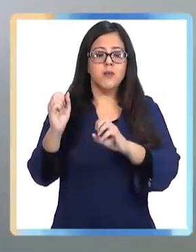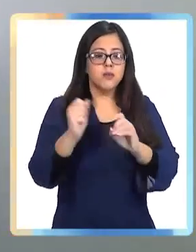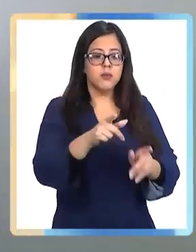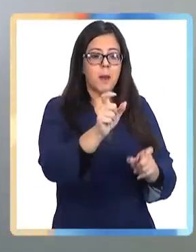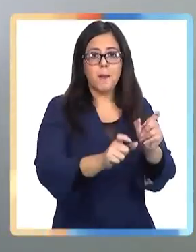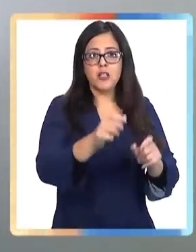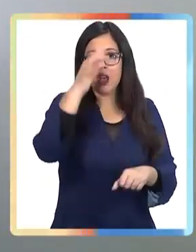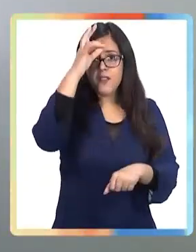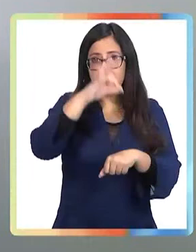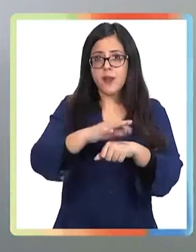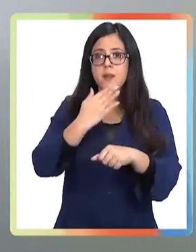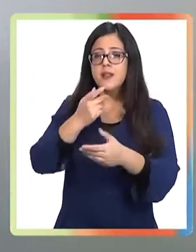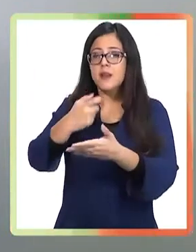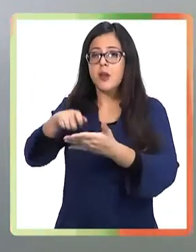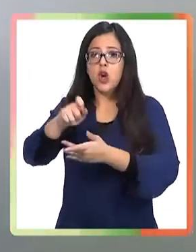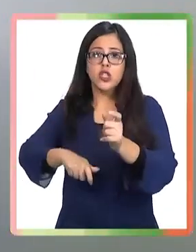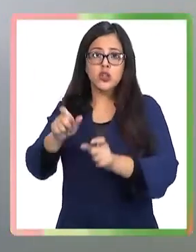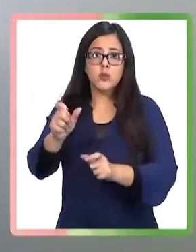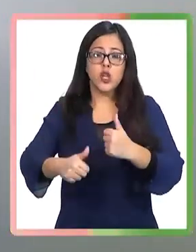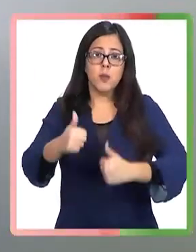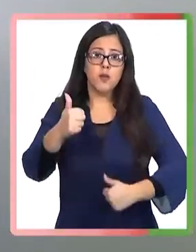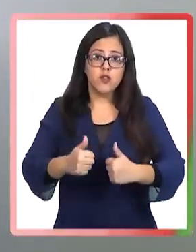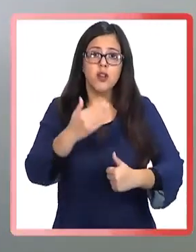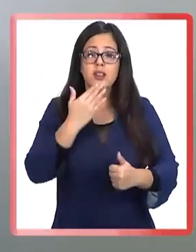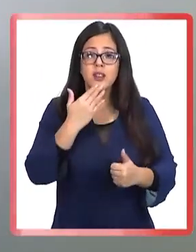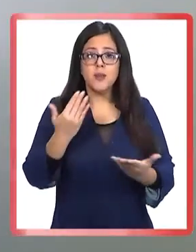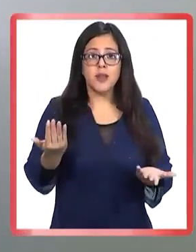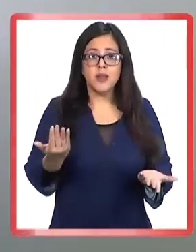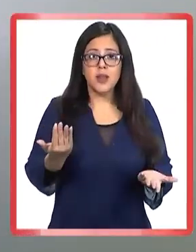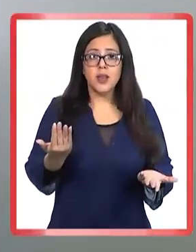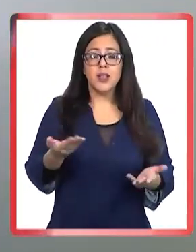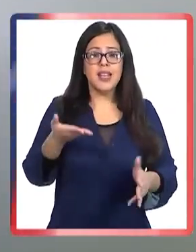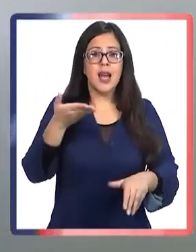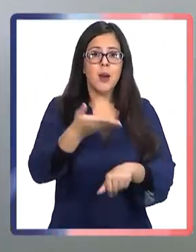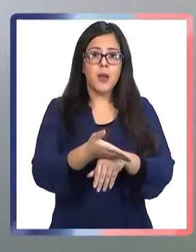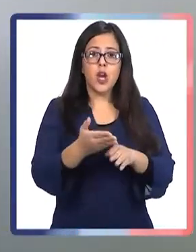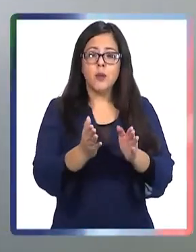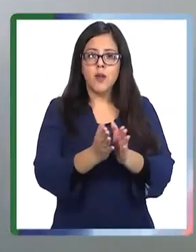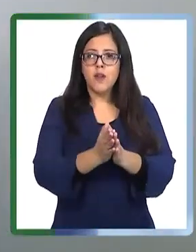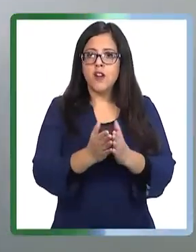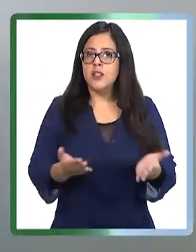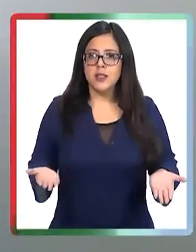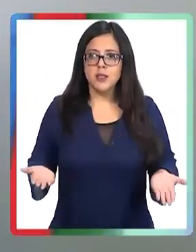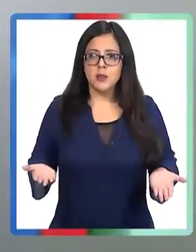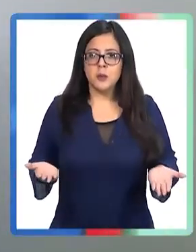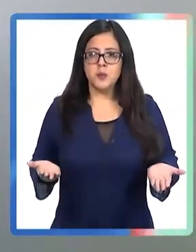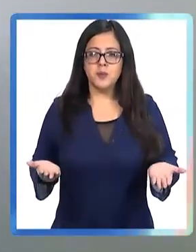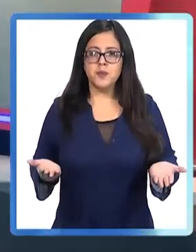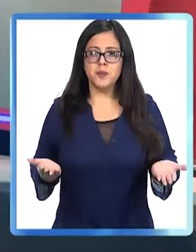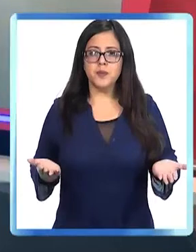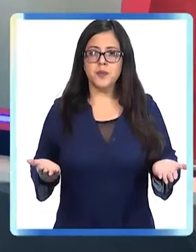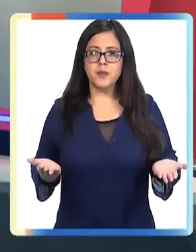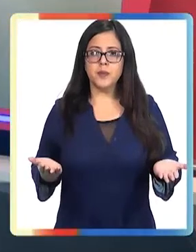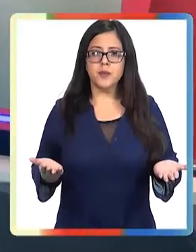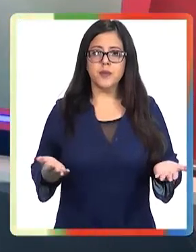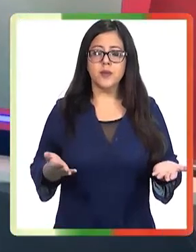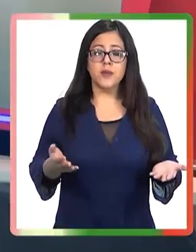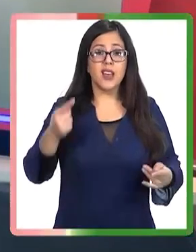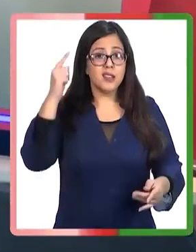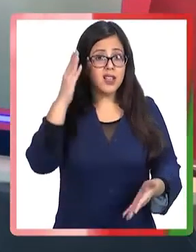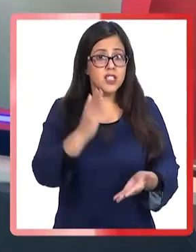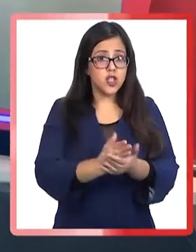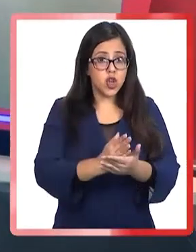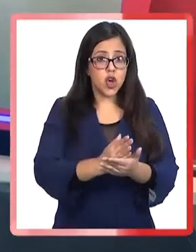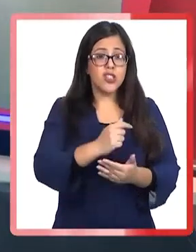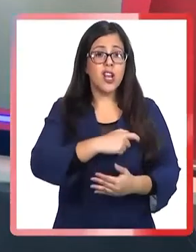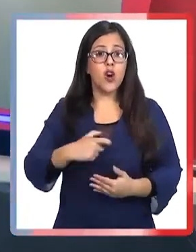traslado de pacientes, para la contratación de profesionales. Y, por supuesto, le hemos pedido también que en todas las